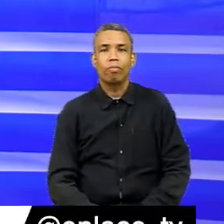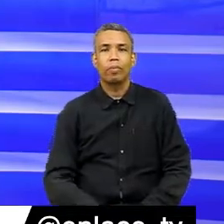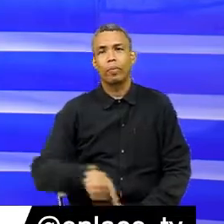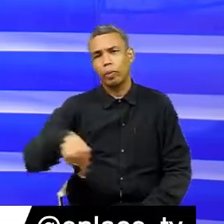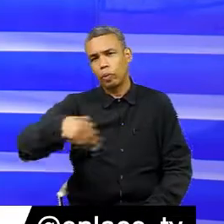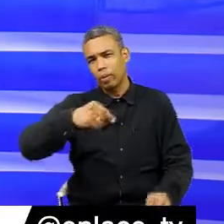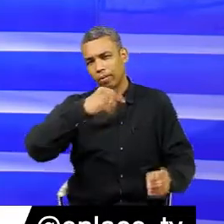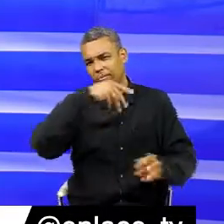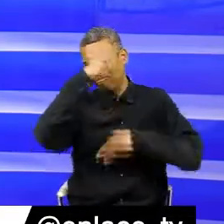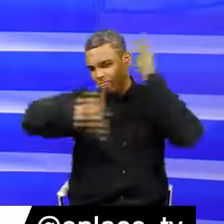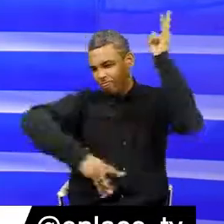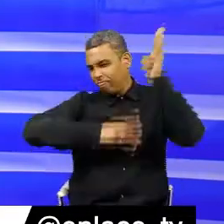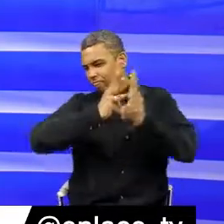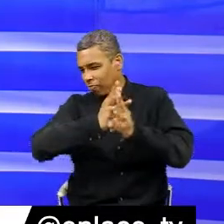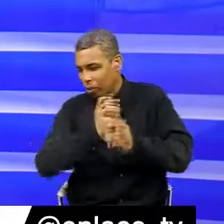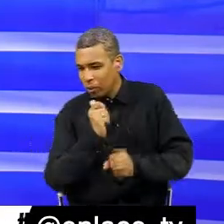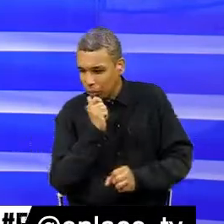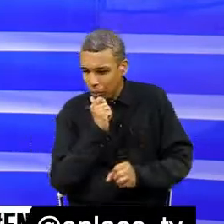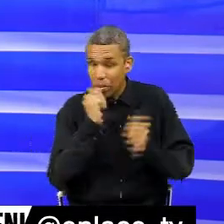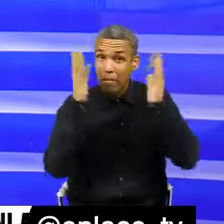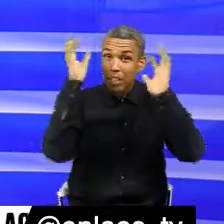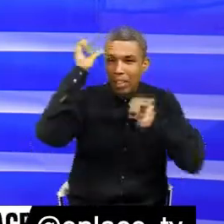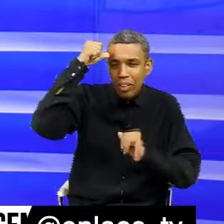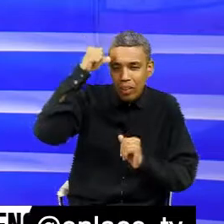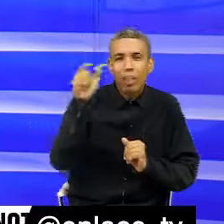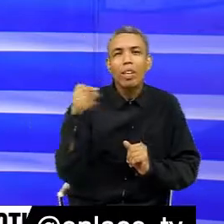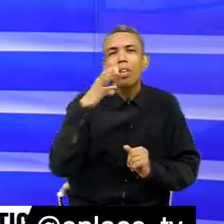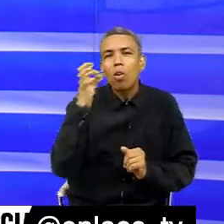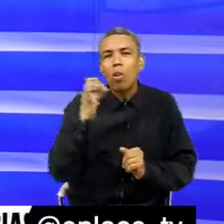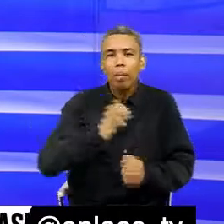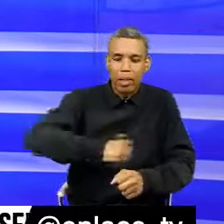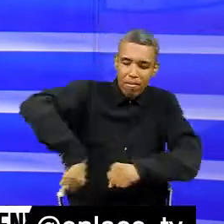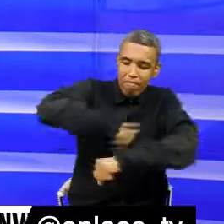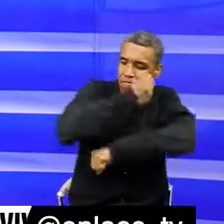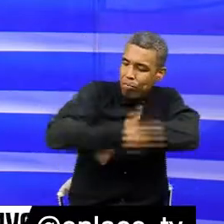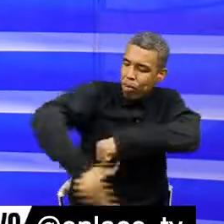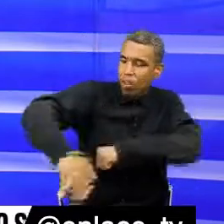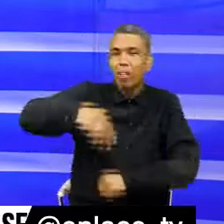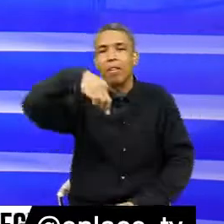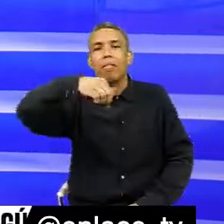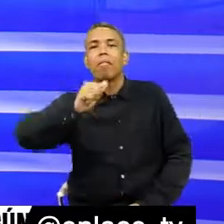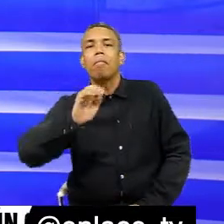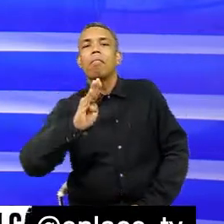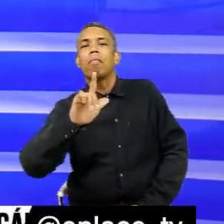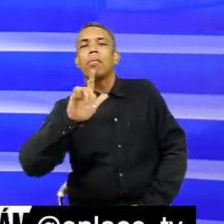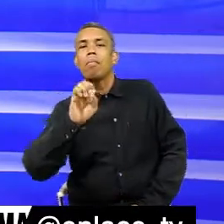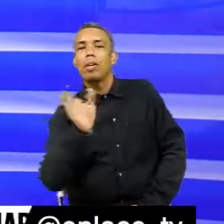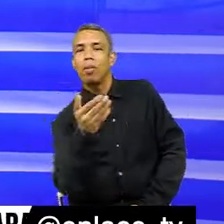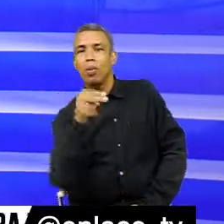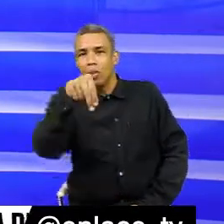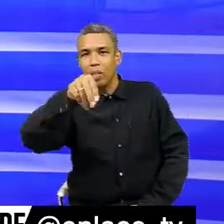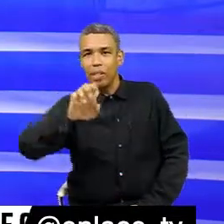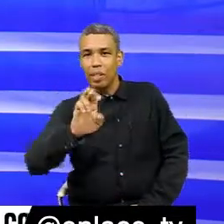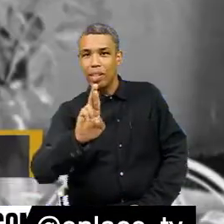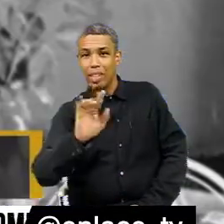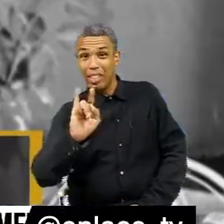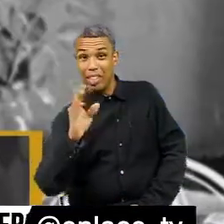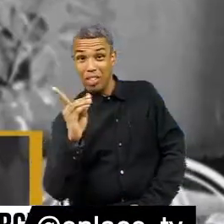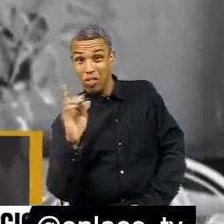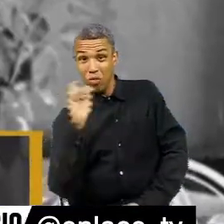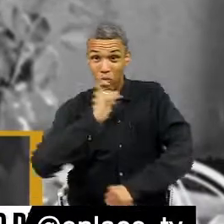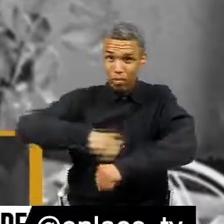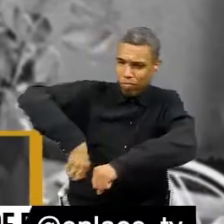natalicio 112 de Pablo Neruda. Entre sus obras podemos destacar 20 poemas de amor y una canción desesperada. Hoy se cumple